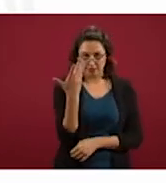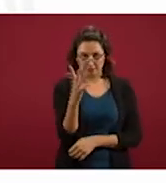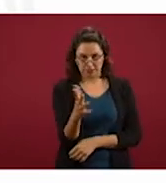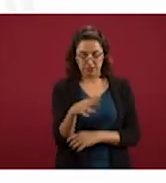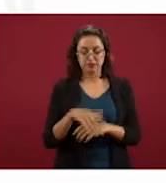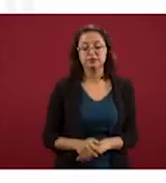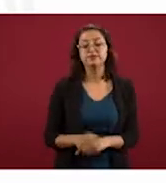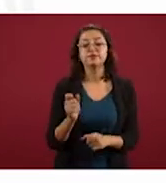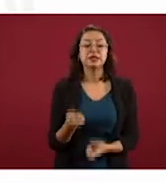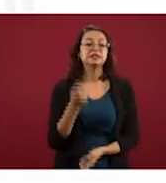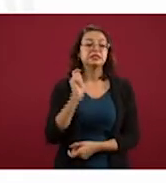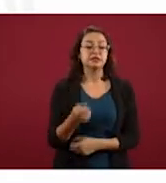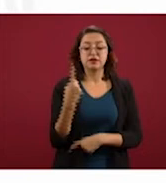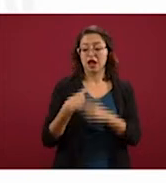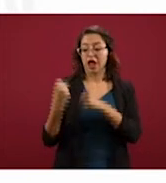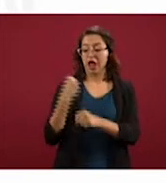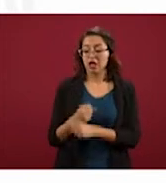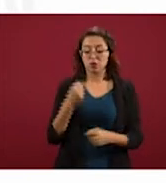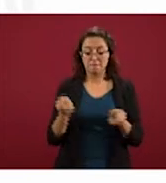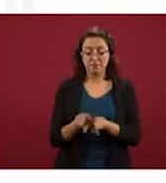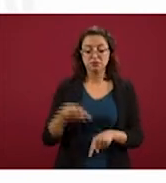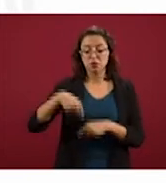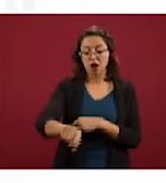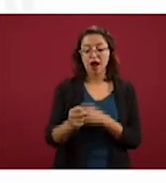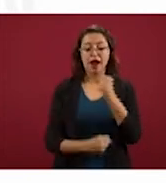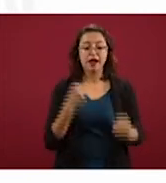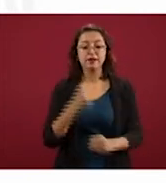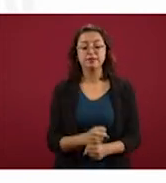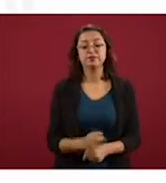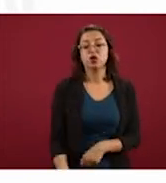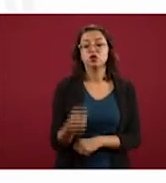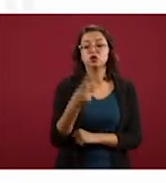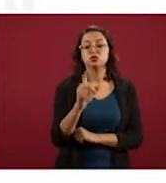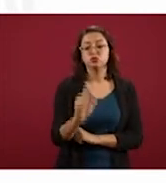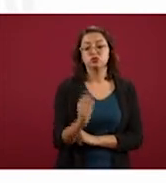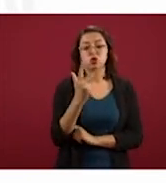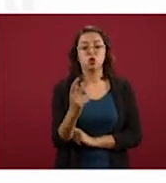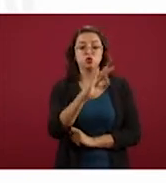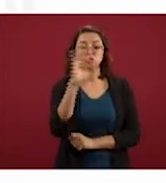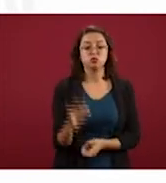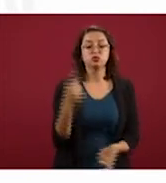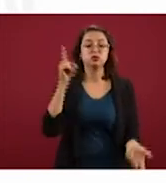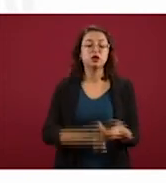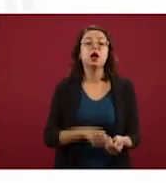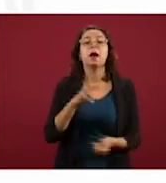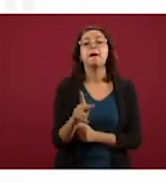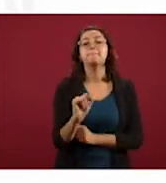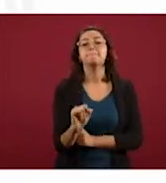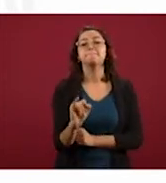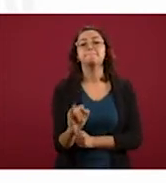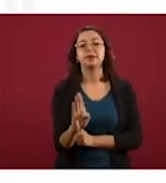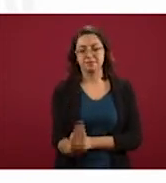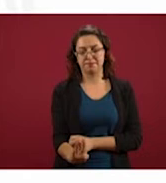que al igual que el año pasado este año sea el 2.8 por ciento del producto interno